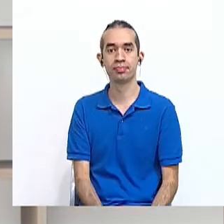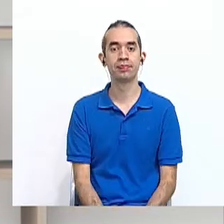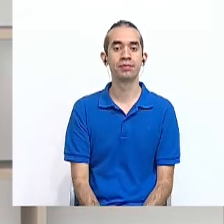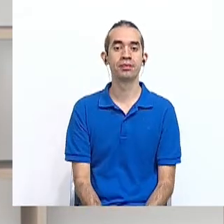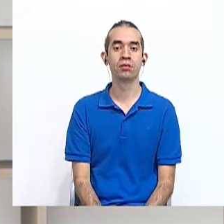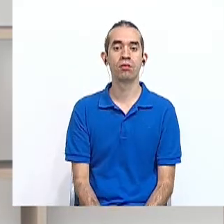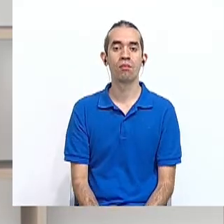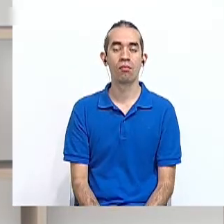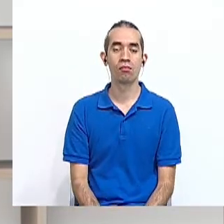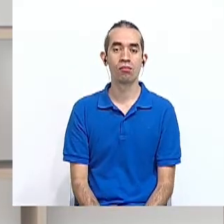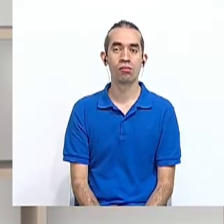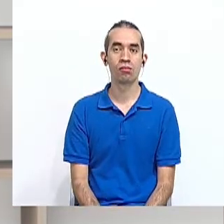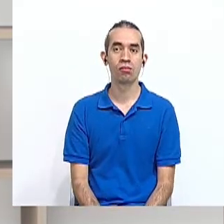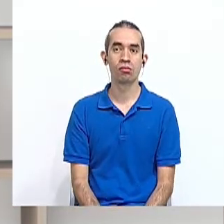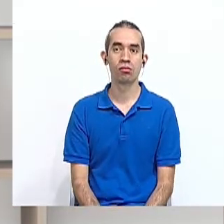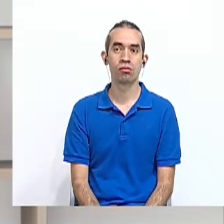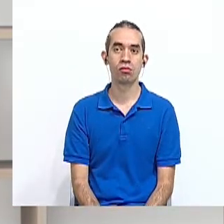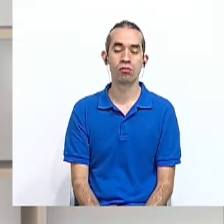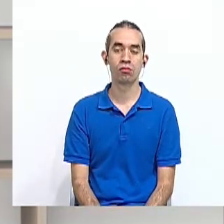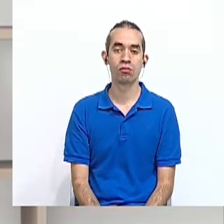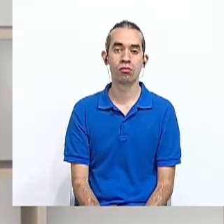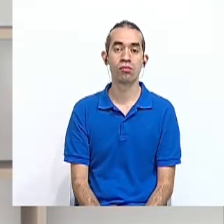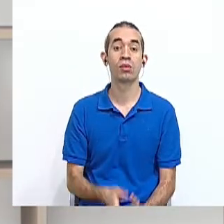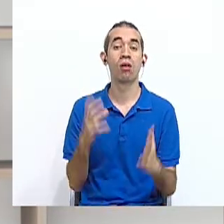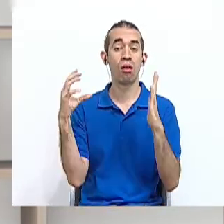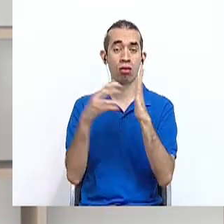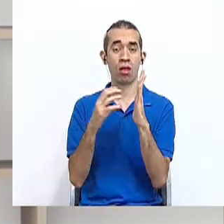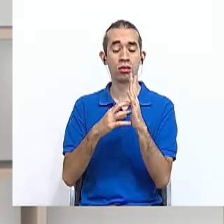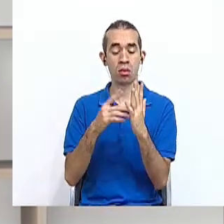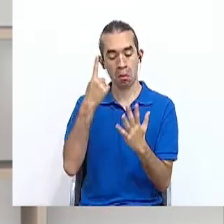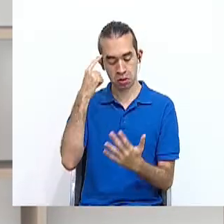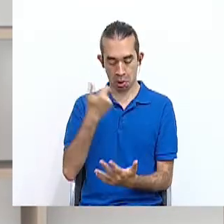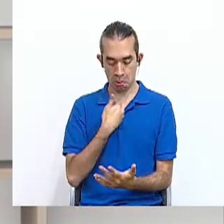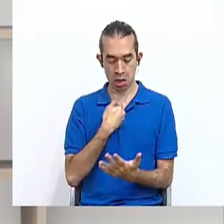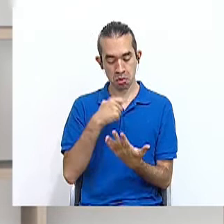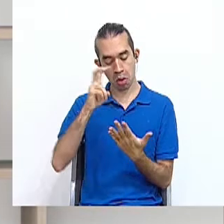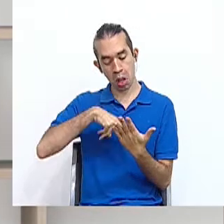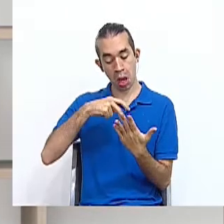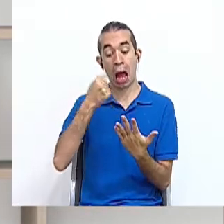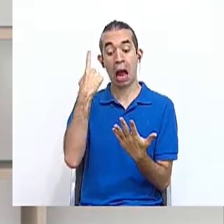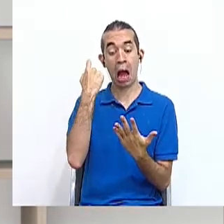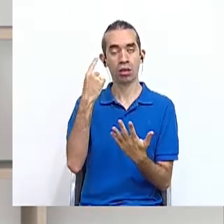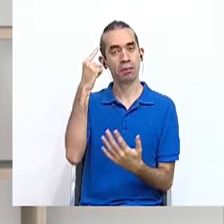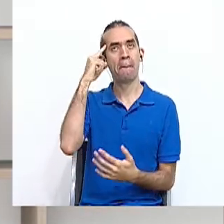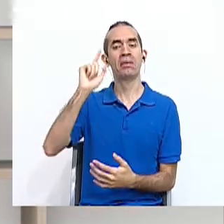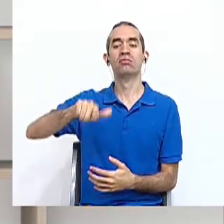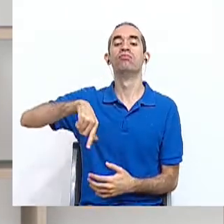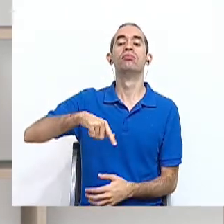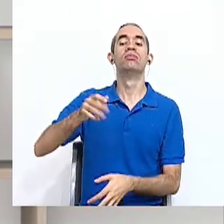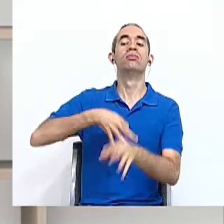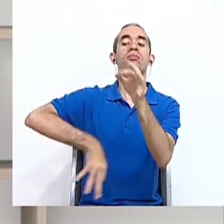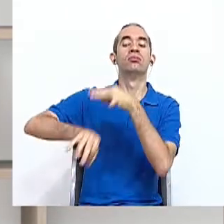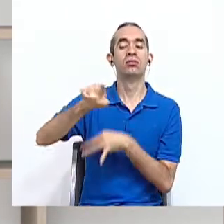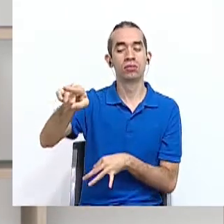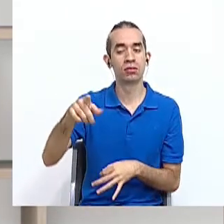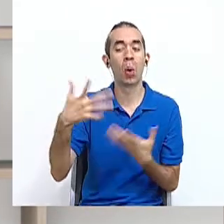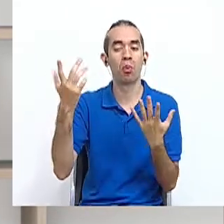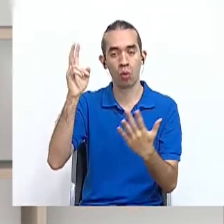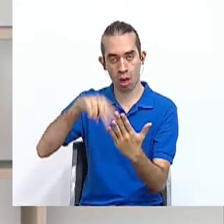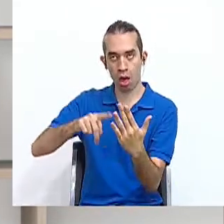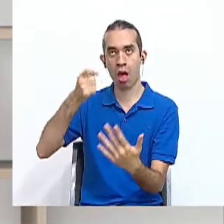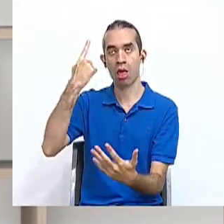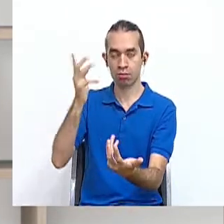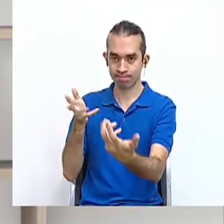a ese lector. El texto no debe ser escrito para que yo lo lea, sino debe ser escrito para que lo lea otra persona, y esa es